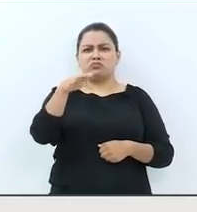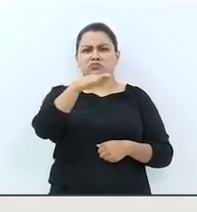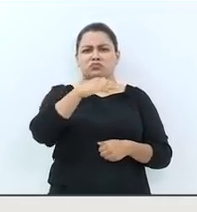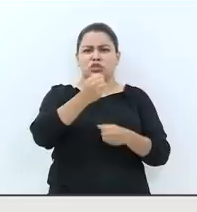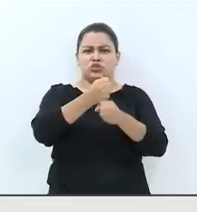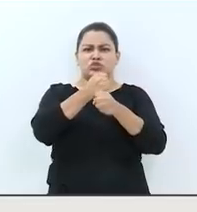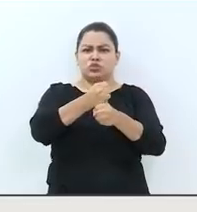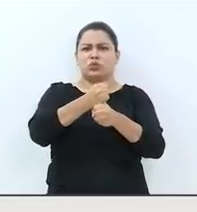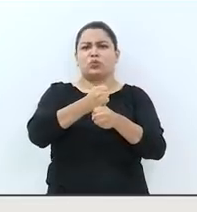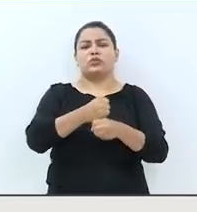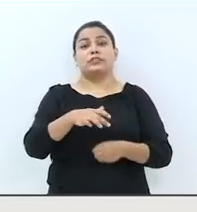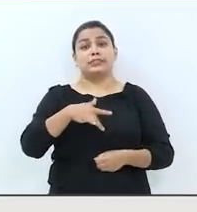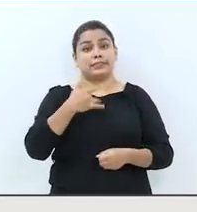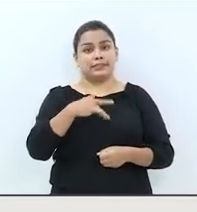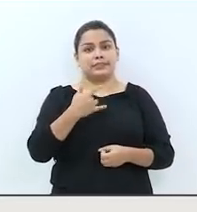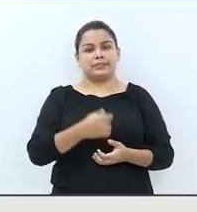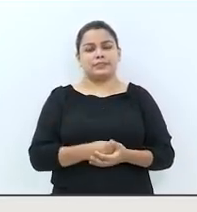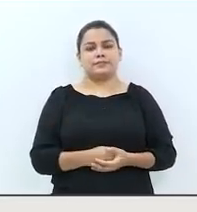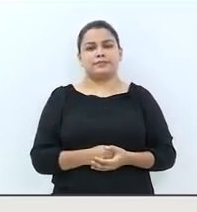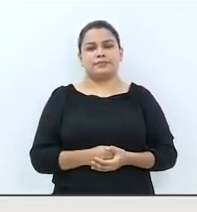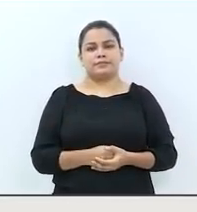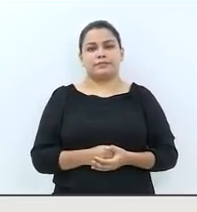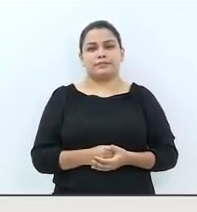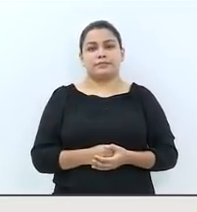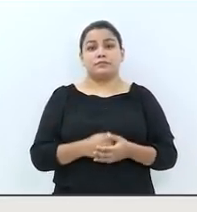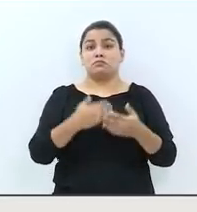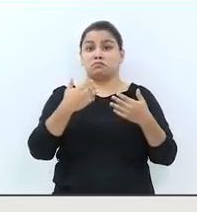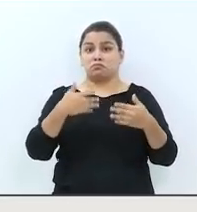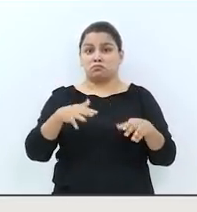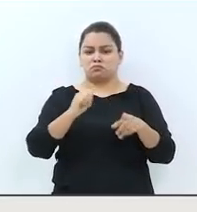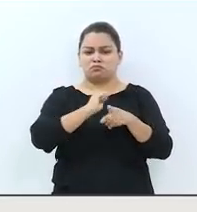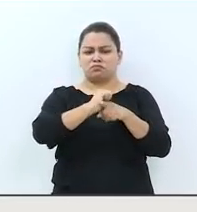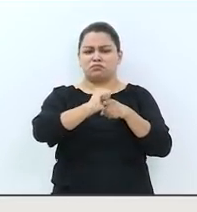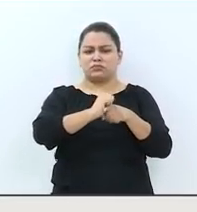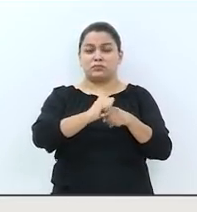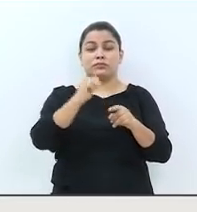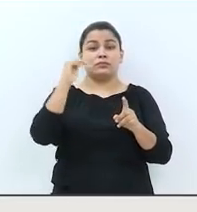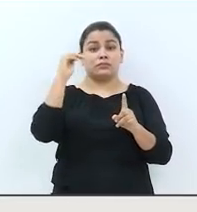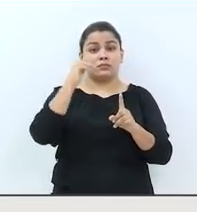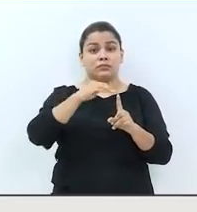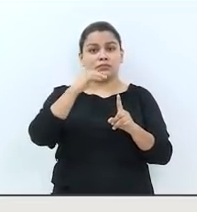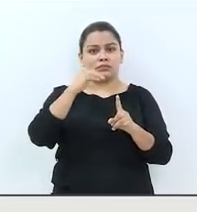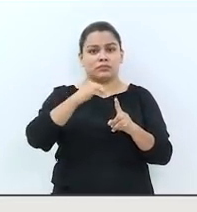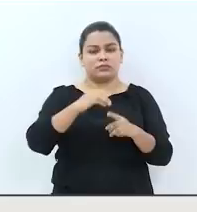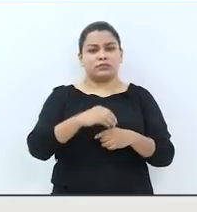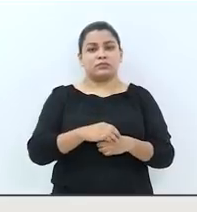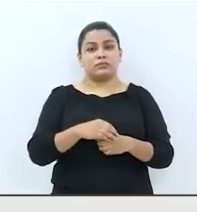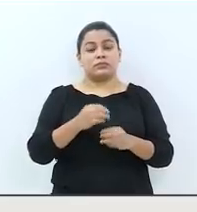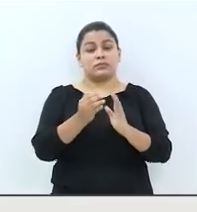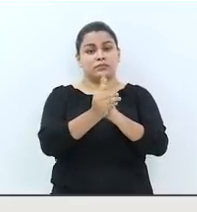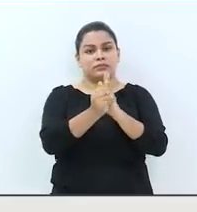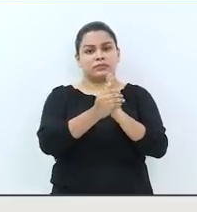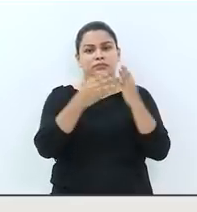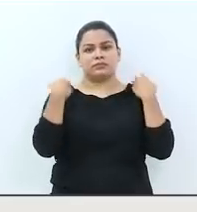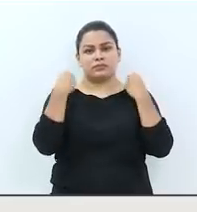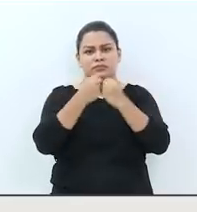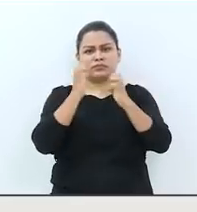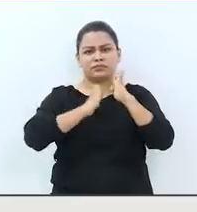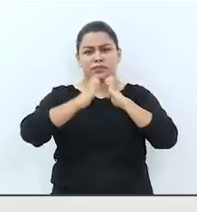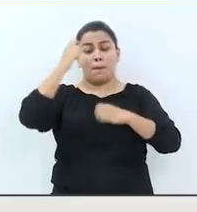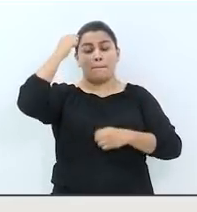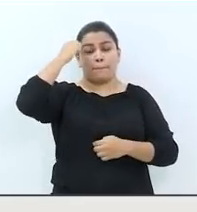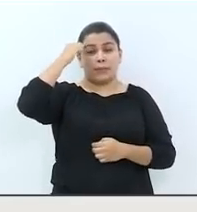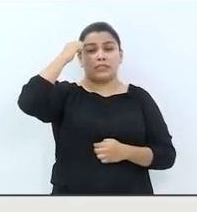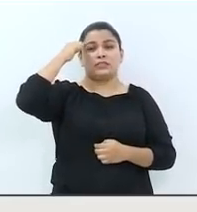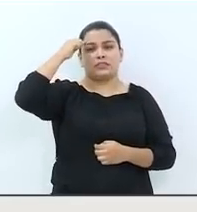es el componente sentir. Ya tenemos el ejercicio de la enseñanza explícita en habilidades socioemocionales, que es el pensar.